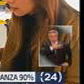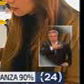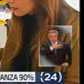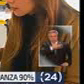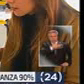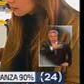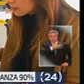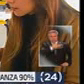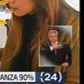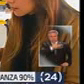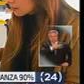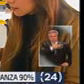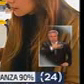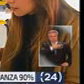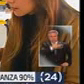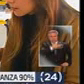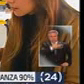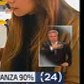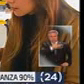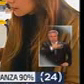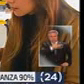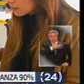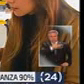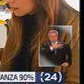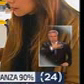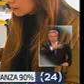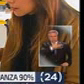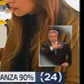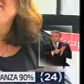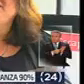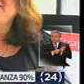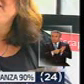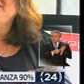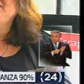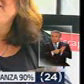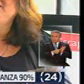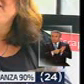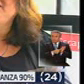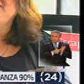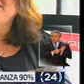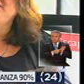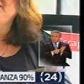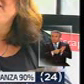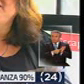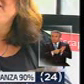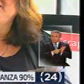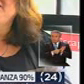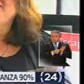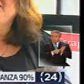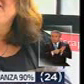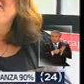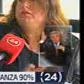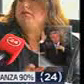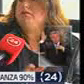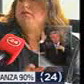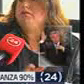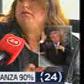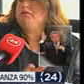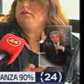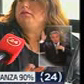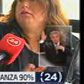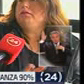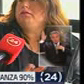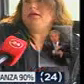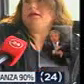estos buses. Muchos me piden mi permiso, digan mi pase, ¿no? Porque no, vivo preocupado de cargar la tarjeta. Pero muchos tranquilos, y no me